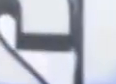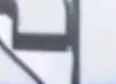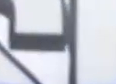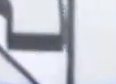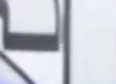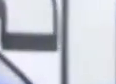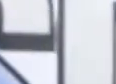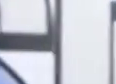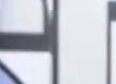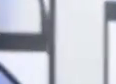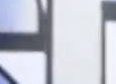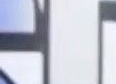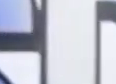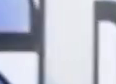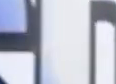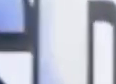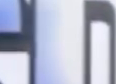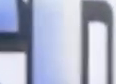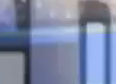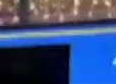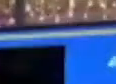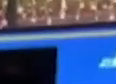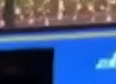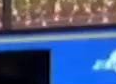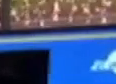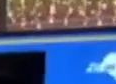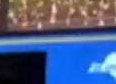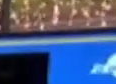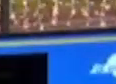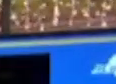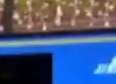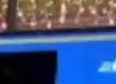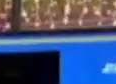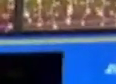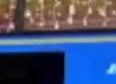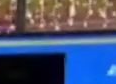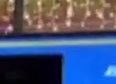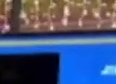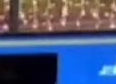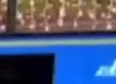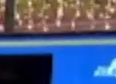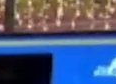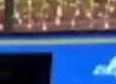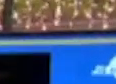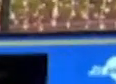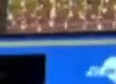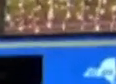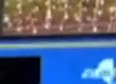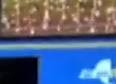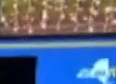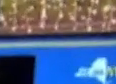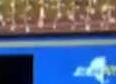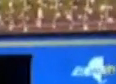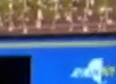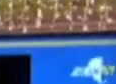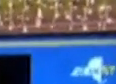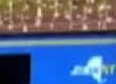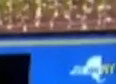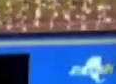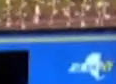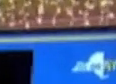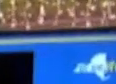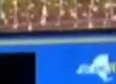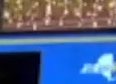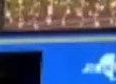Ruskin Pimentel, mi hermano. Tiempo sin saber de ti. Ya estamos en Santo Domingo, Ruskin. Un abrazo para ti, mi hermano. Hermano Ruskin, buenas tardes. Qué placer